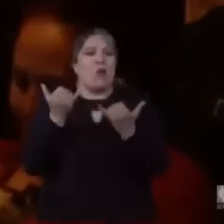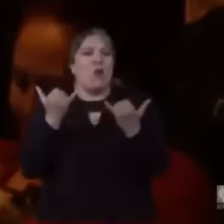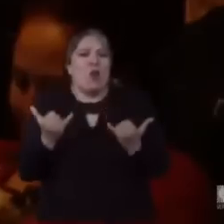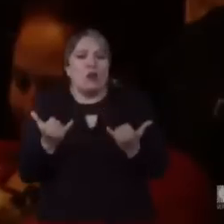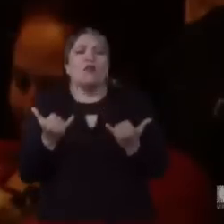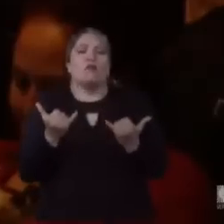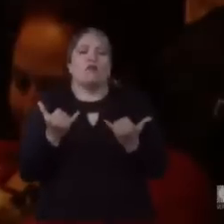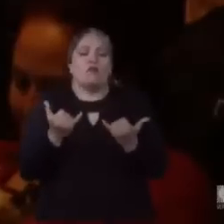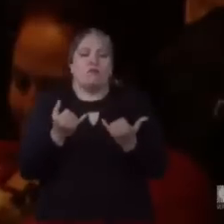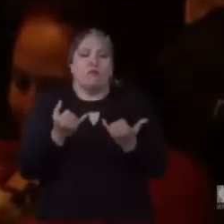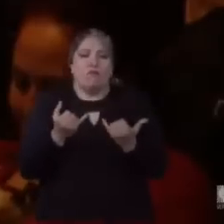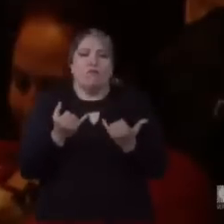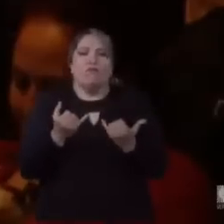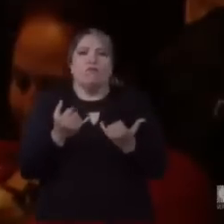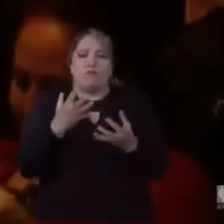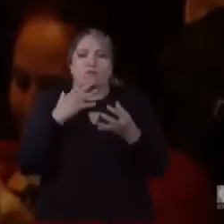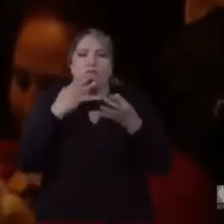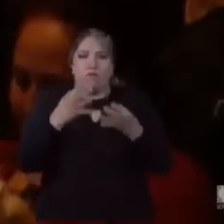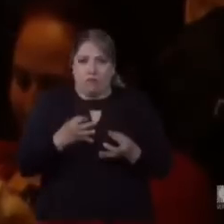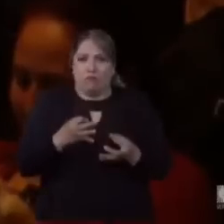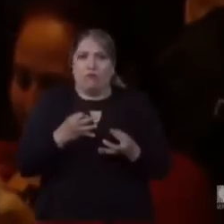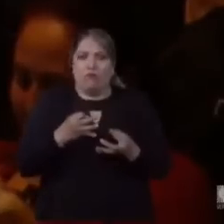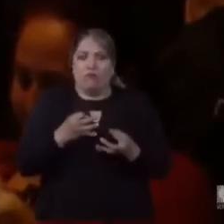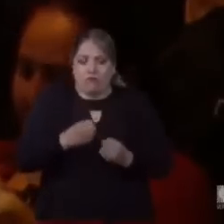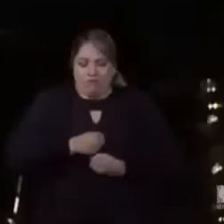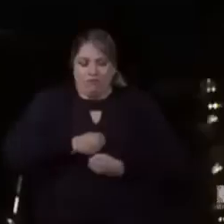hoy expresar lo que pedimos.